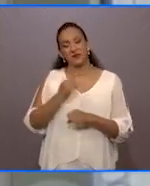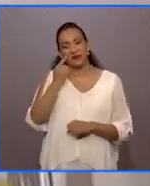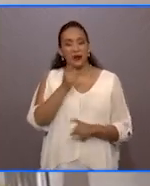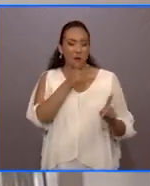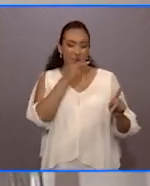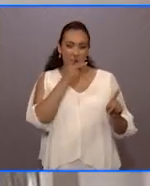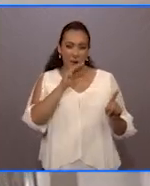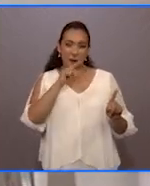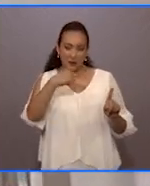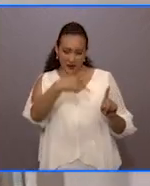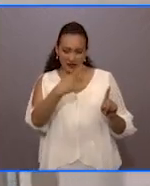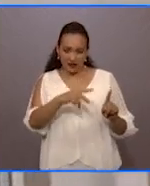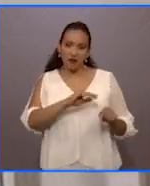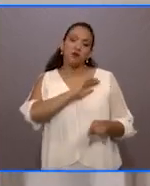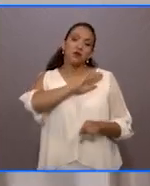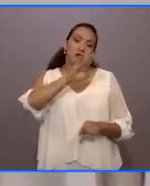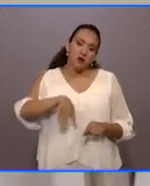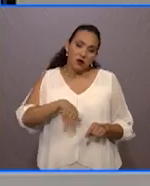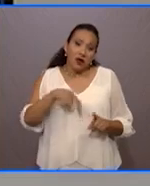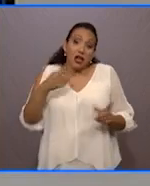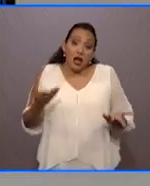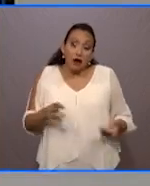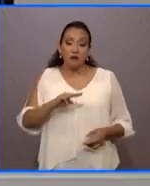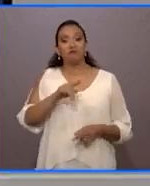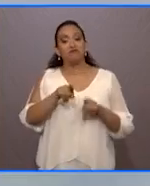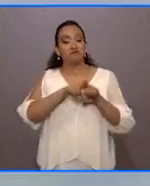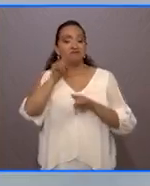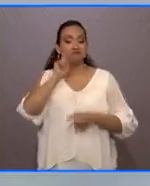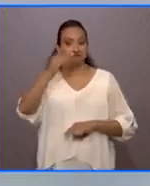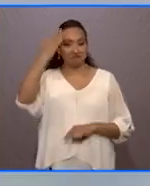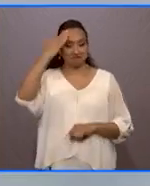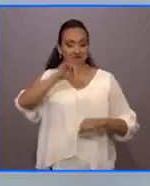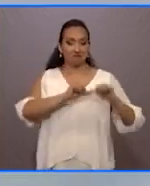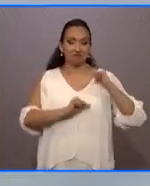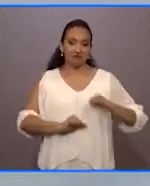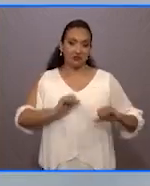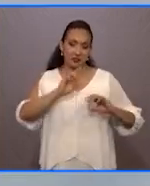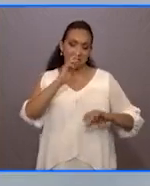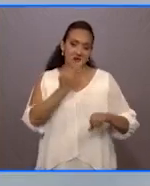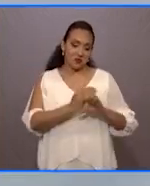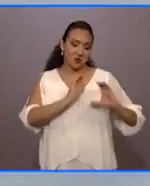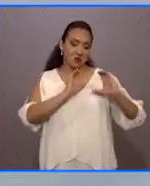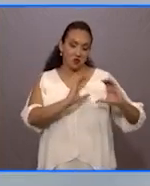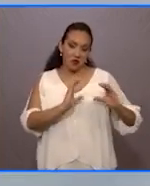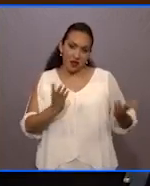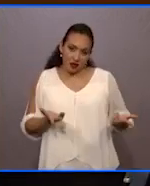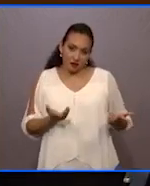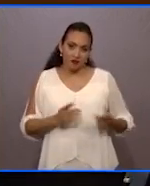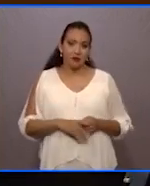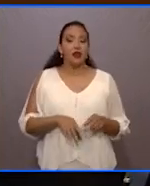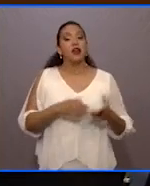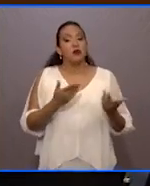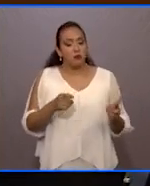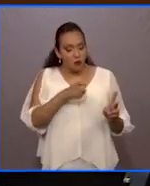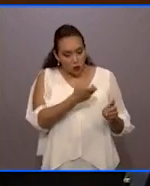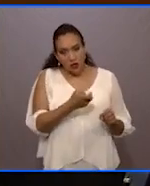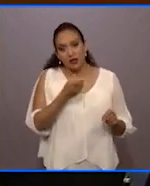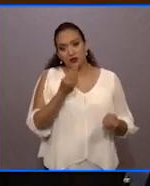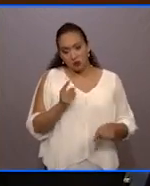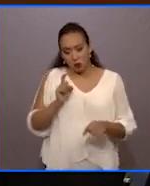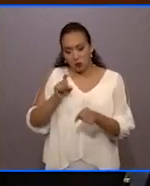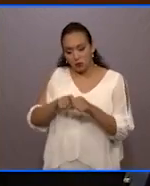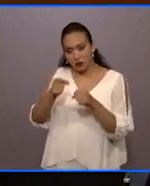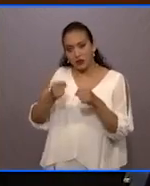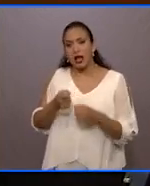padres asumió la custodia, vigilancia y atención, lo que lo convirtió en su dependiente económico. La sala interpretó que